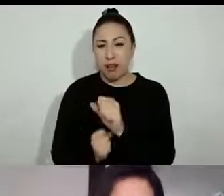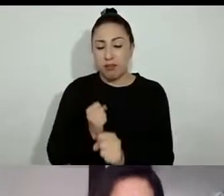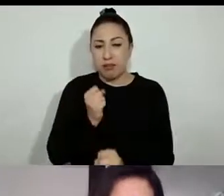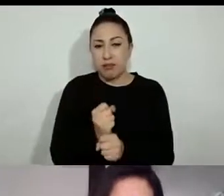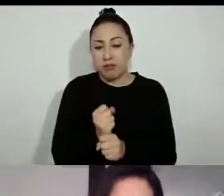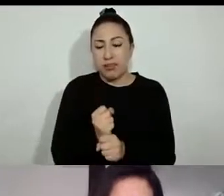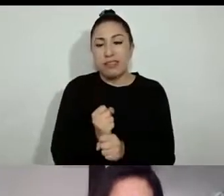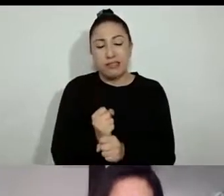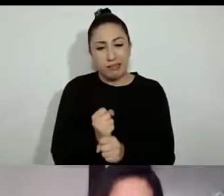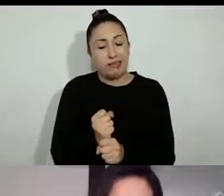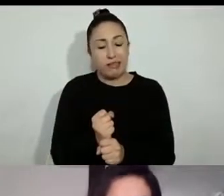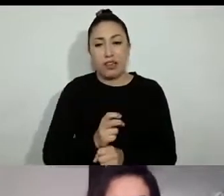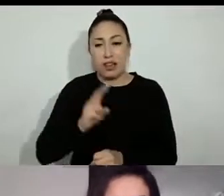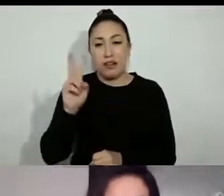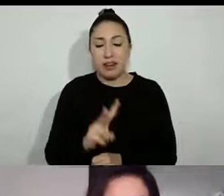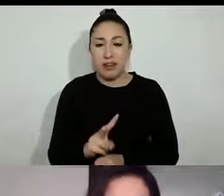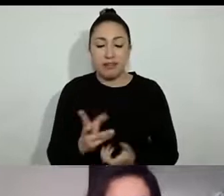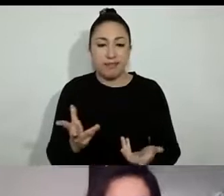azotando